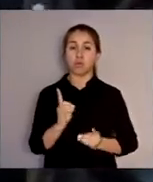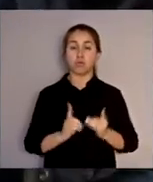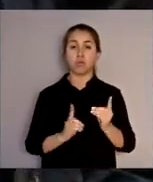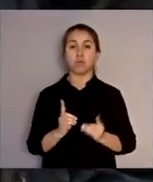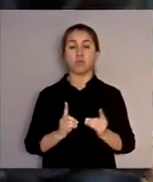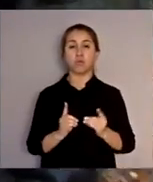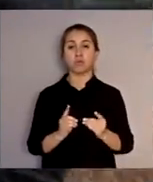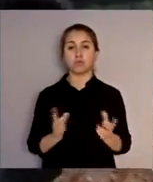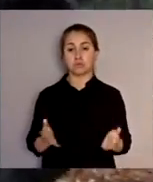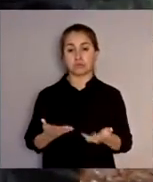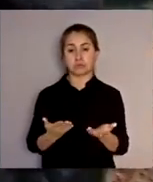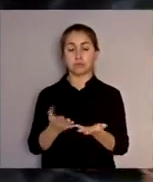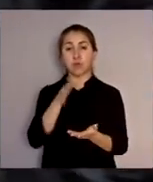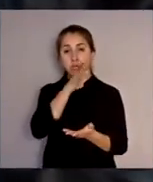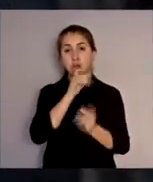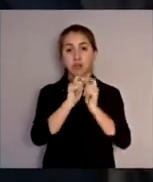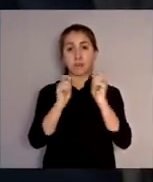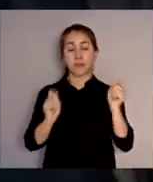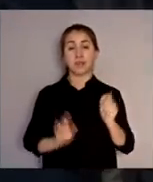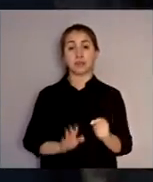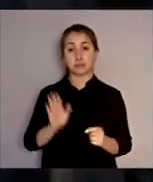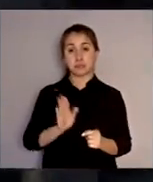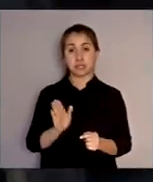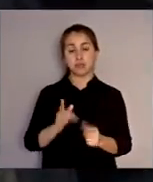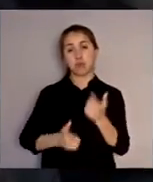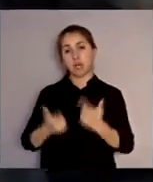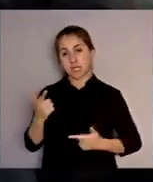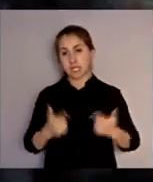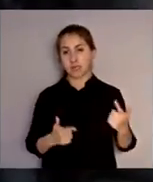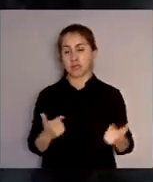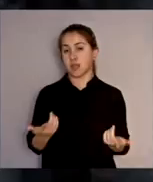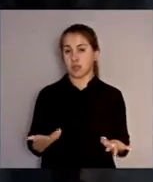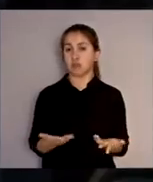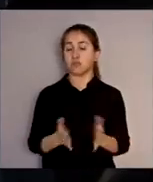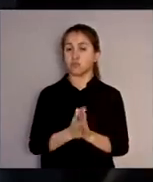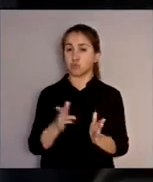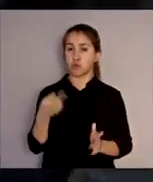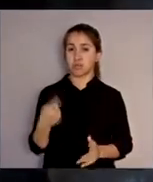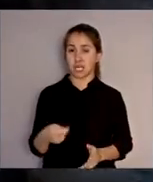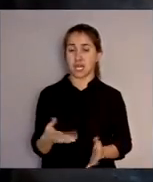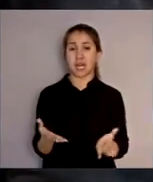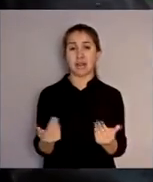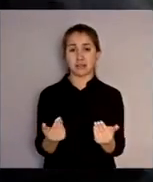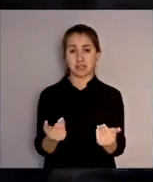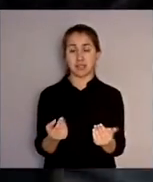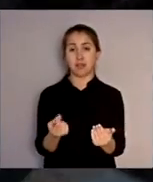algún activo para usarlo en las campañas. En las campañas políticas, que son caras,